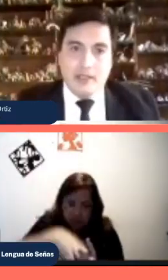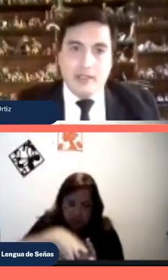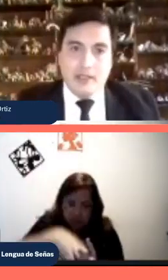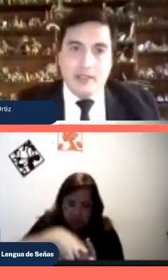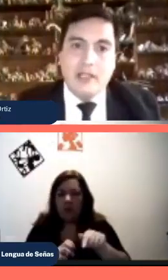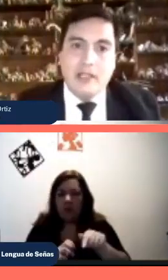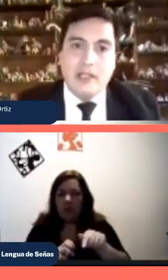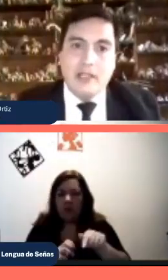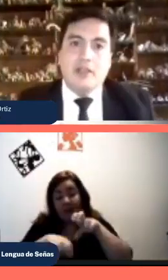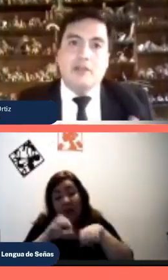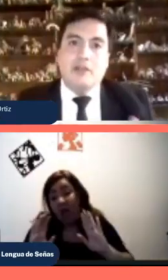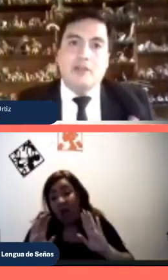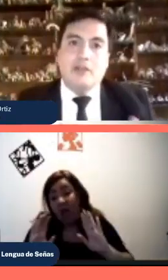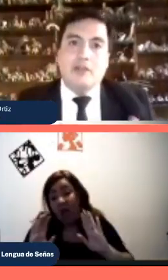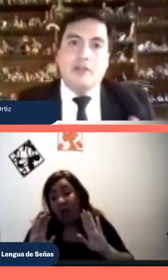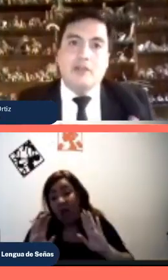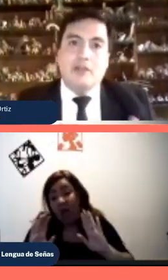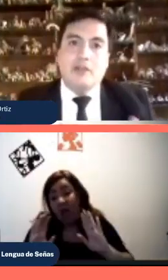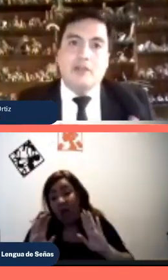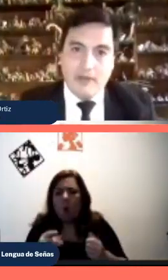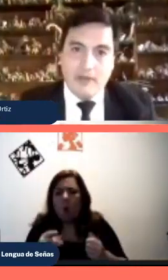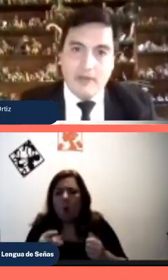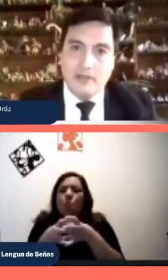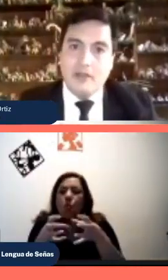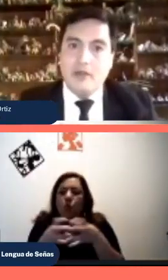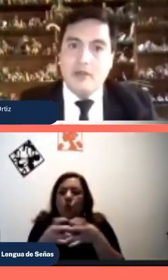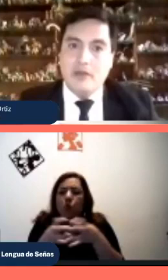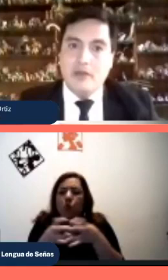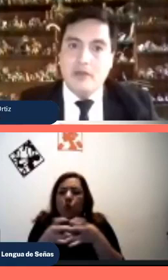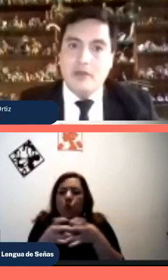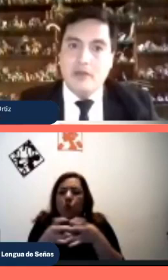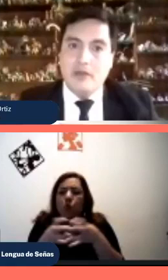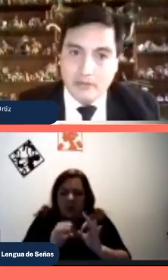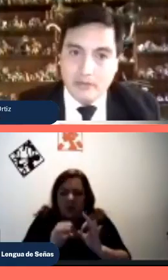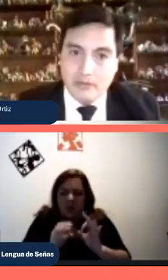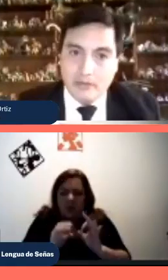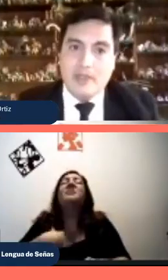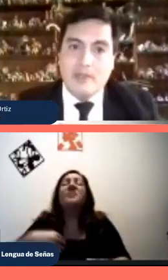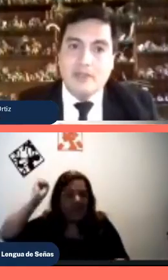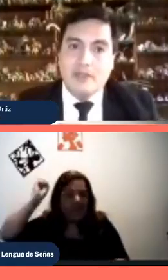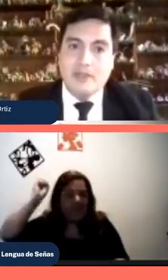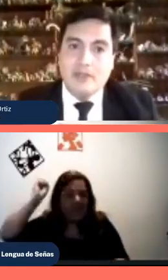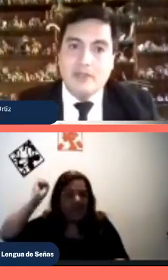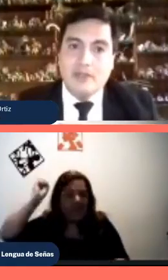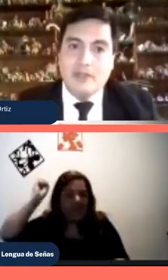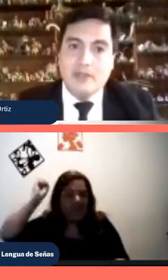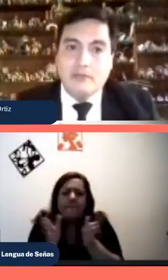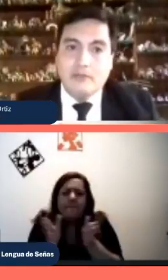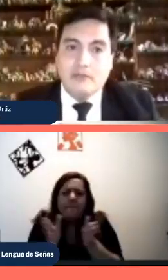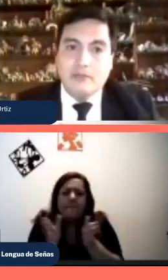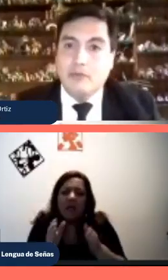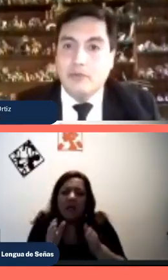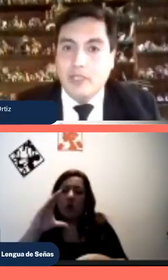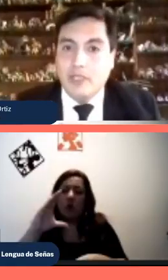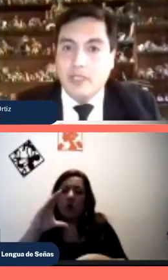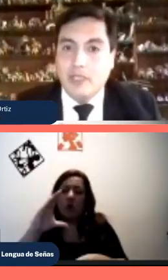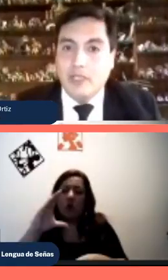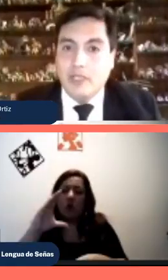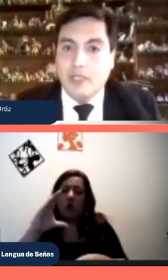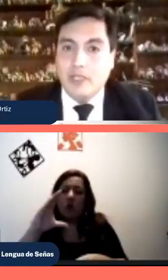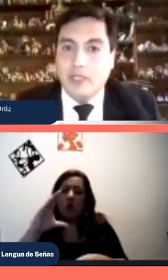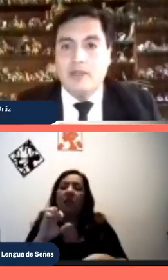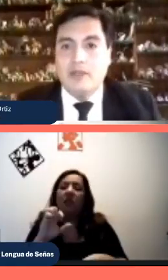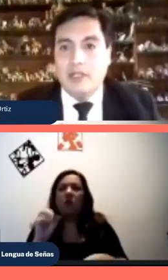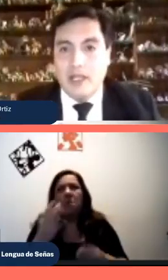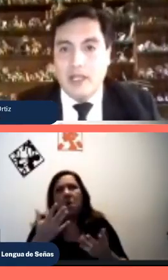tenemos en la actualidad, sino que era un grupo específico de ballenas muy pequeños que se llaman cetáceos, de unos 5 o